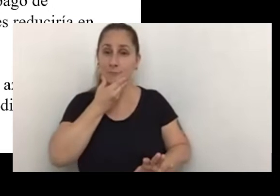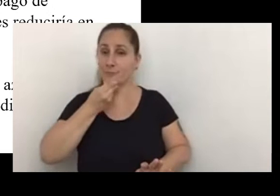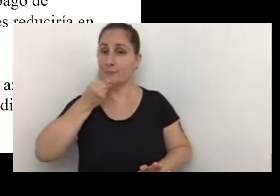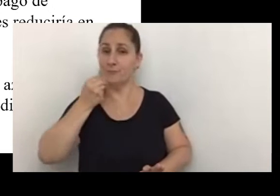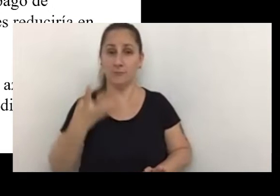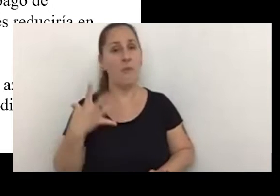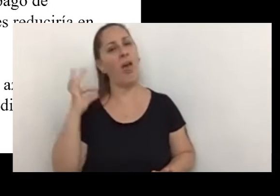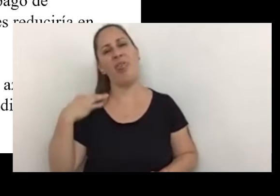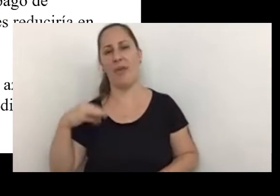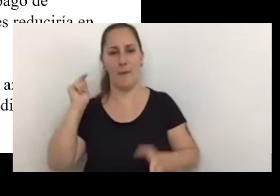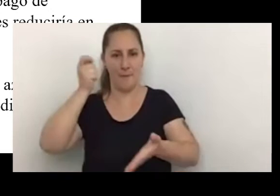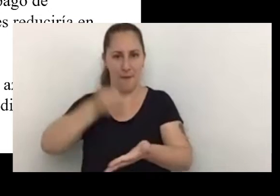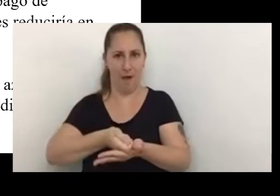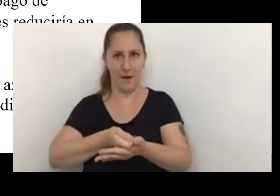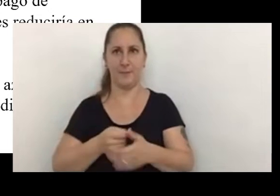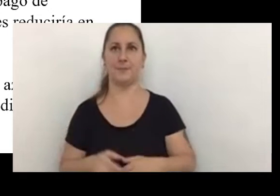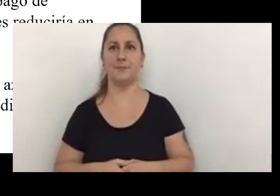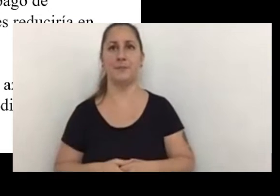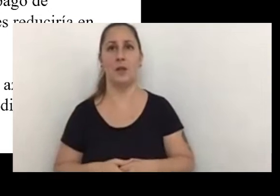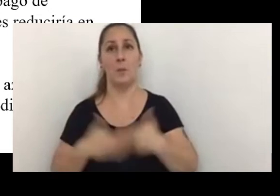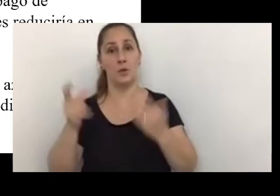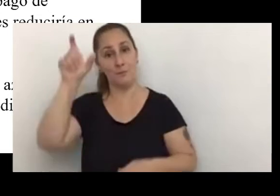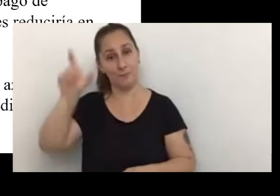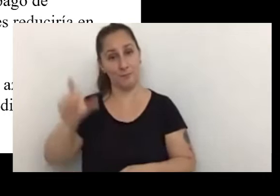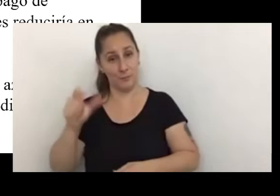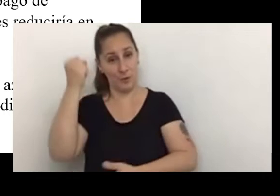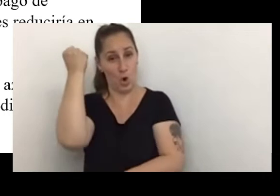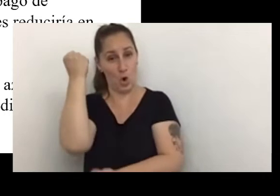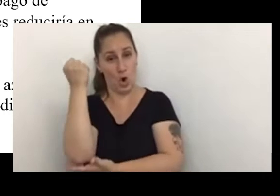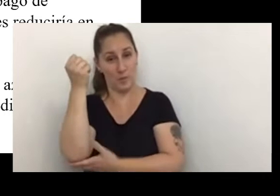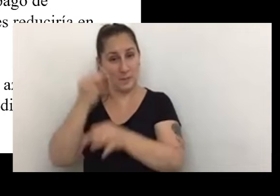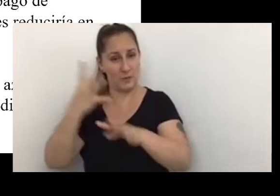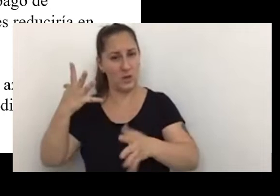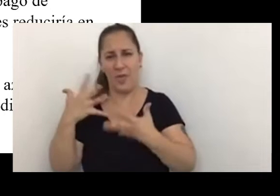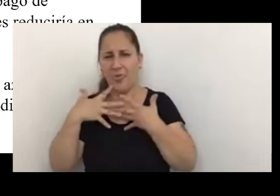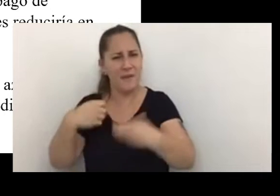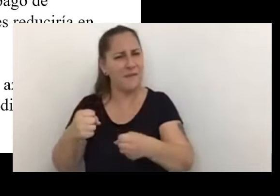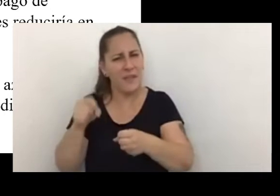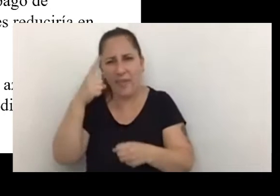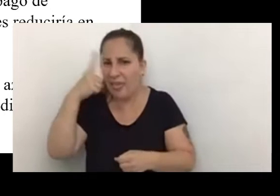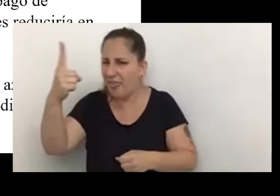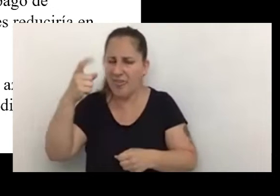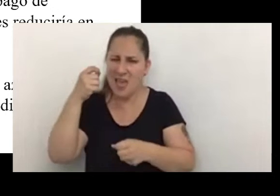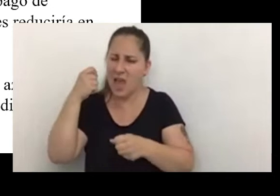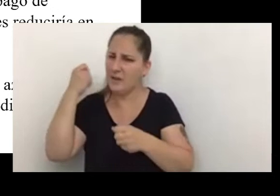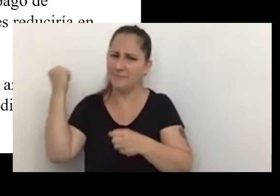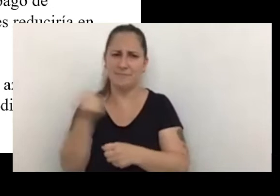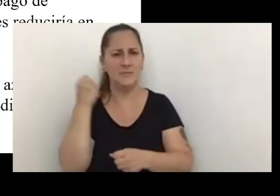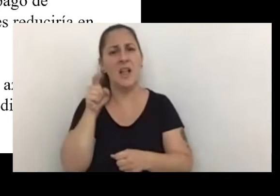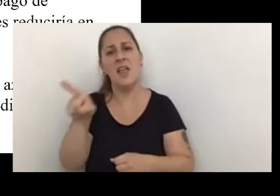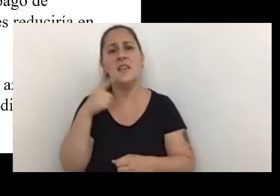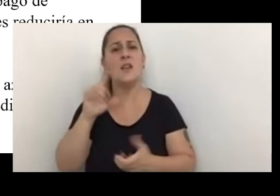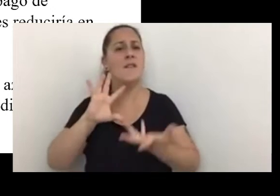pagar. Por ello, este economista defiende a capa y espada su idea, argumentando que es una forma de